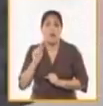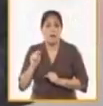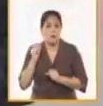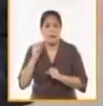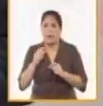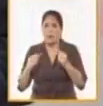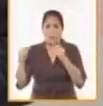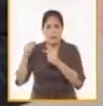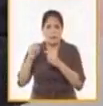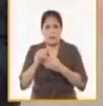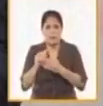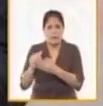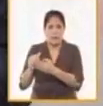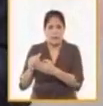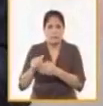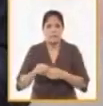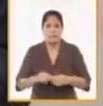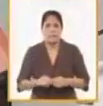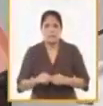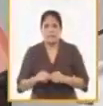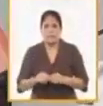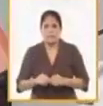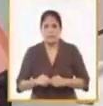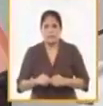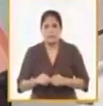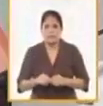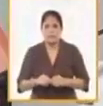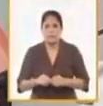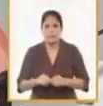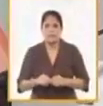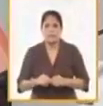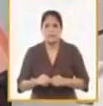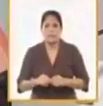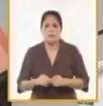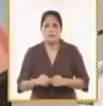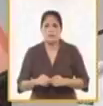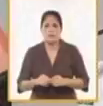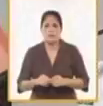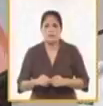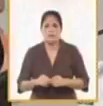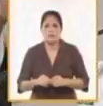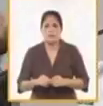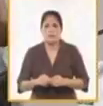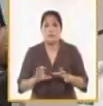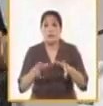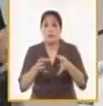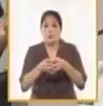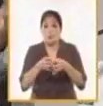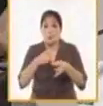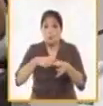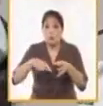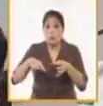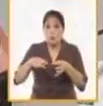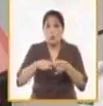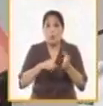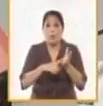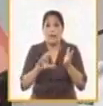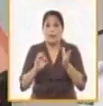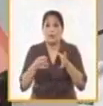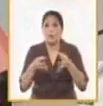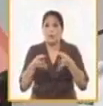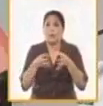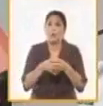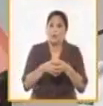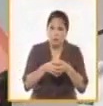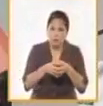lograron hacer... porque sería bueno aclarar que, bueno, el polo patriótico es un conjunto de partidos afines. De partidos, ¿no?, afines a